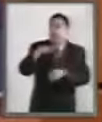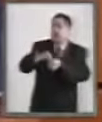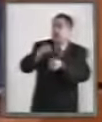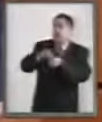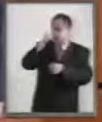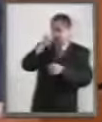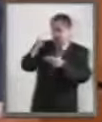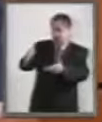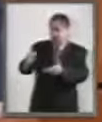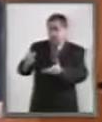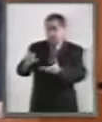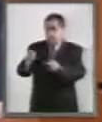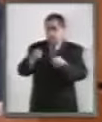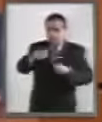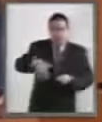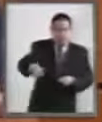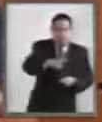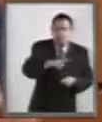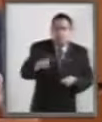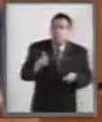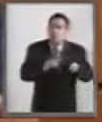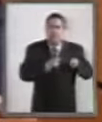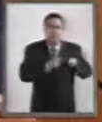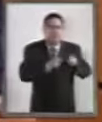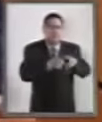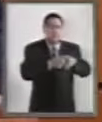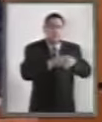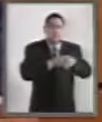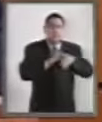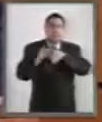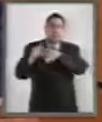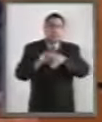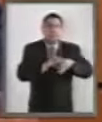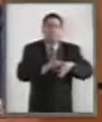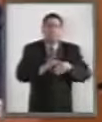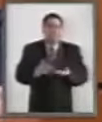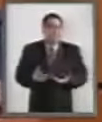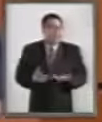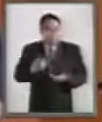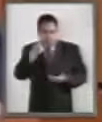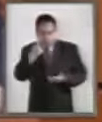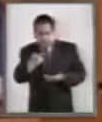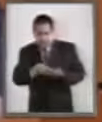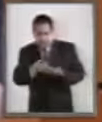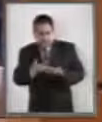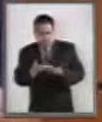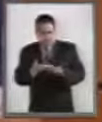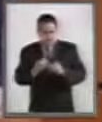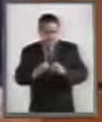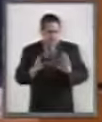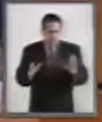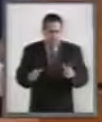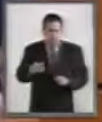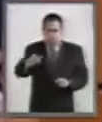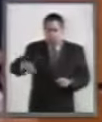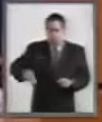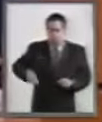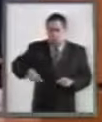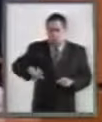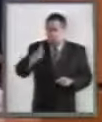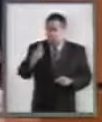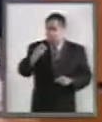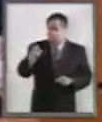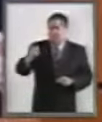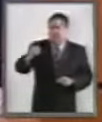para la oligarquía. Y los datos así lo reflejan. Los datos nos muestran a un gobierno de Peña